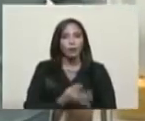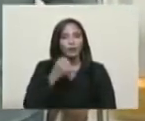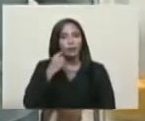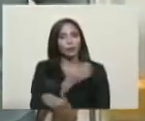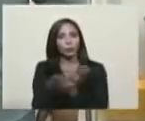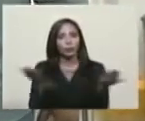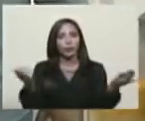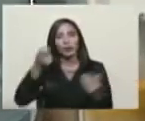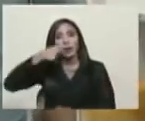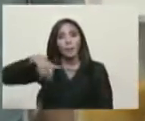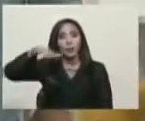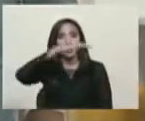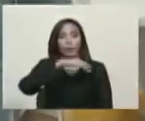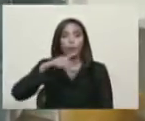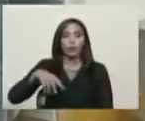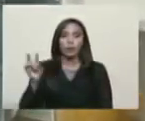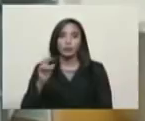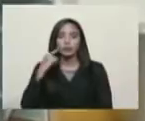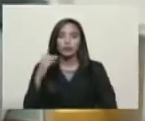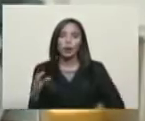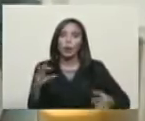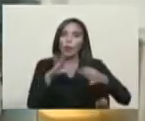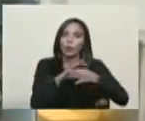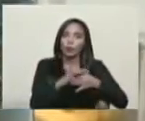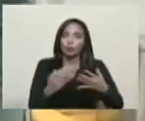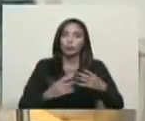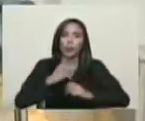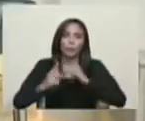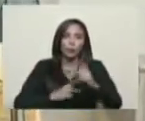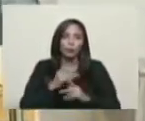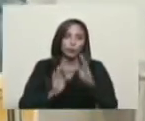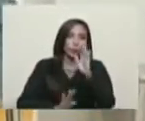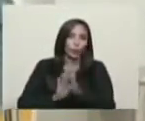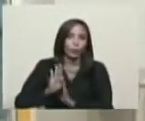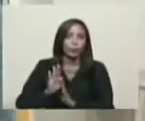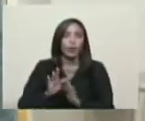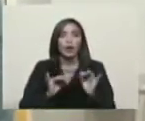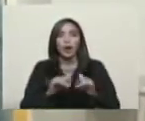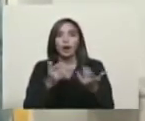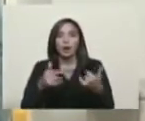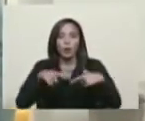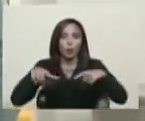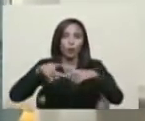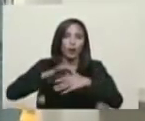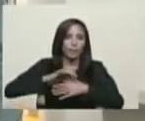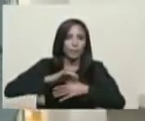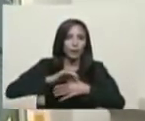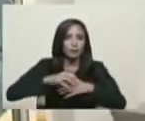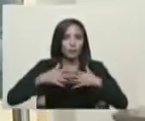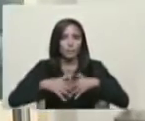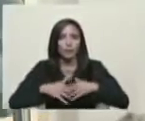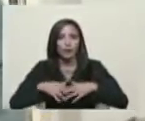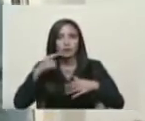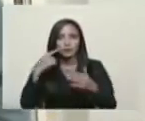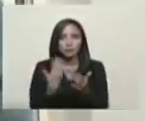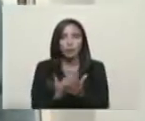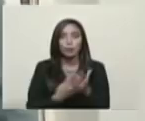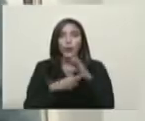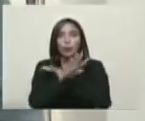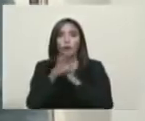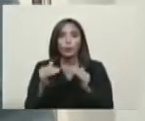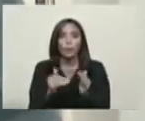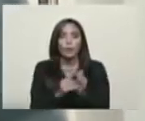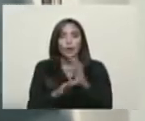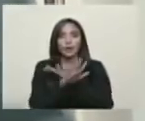Para el pueblo de Venezuela, una unidad más de producción social, este centro cárnico El Rastro, que consta de